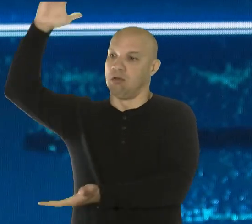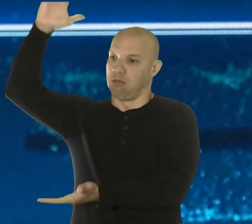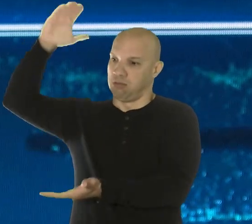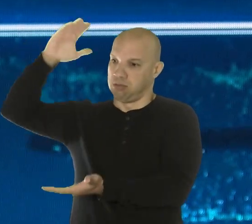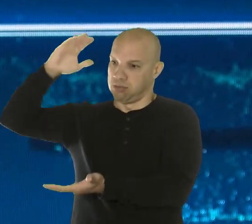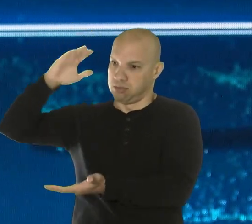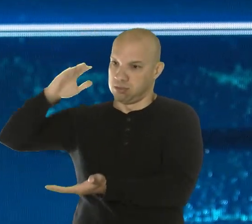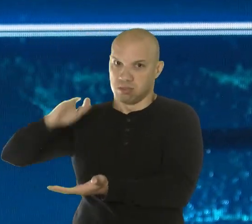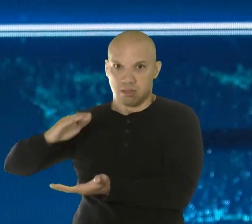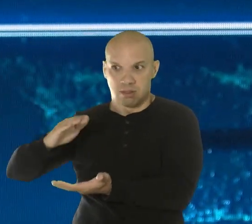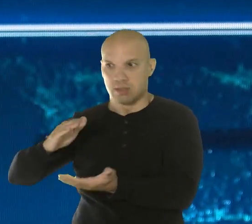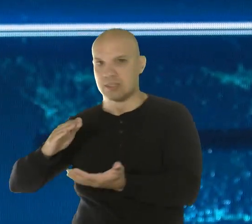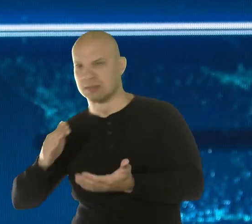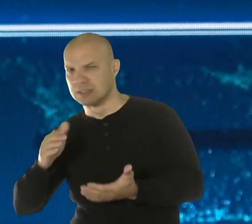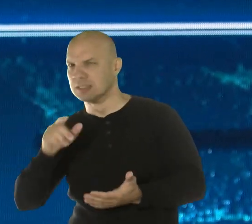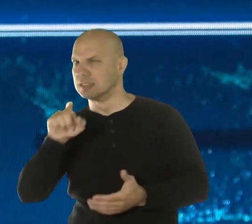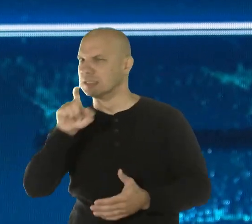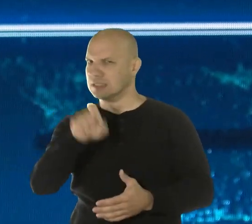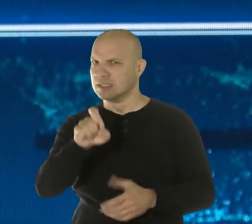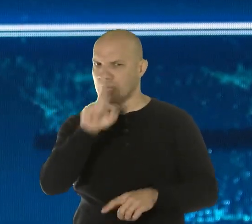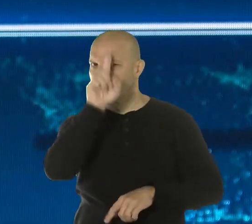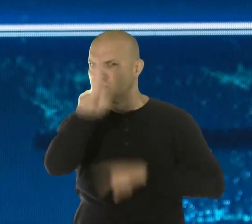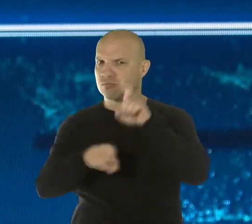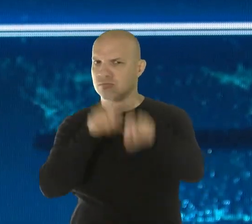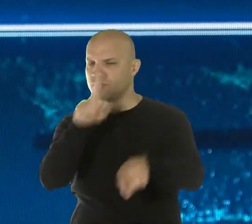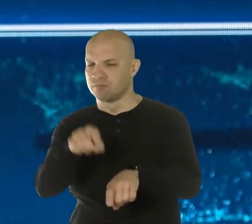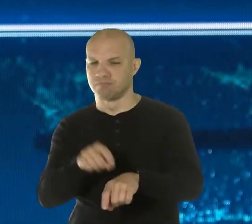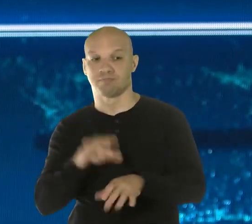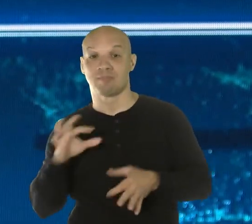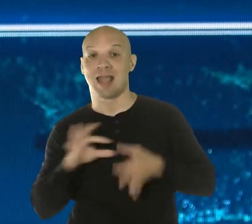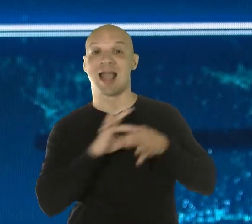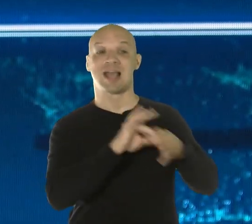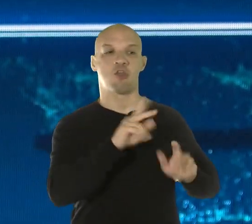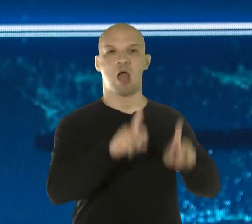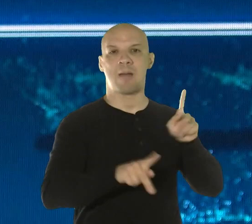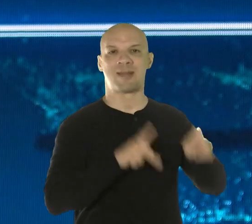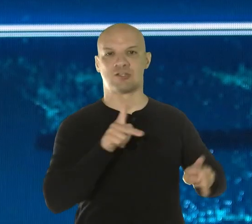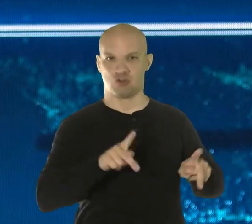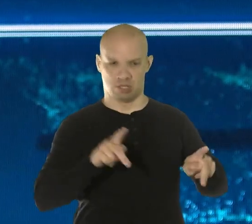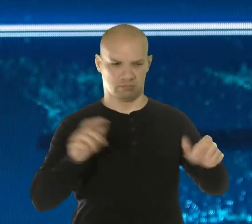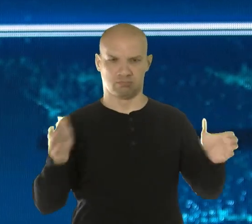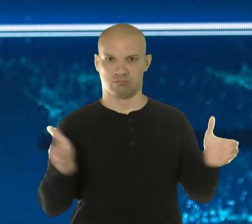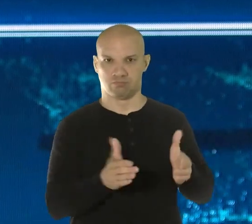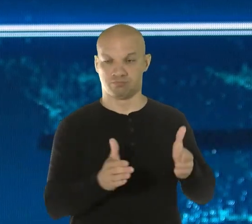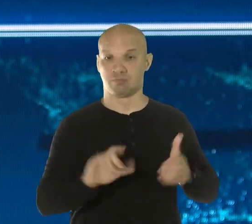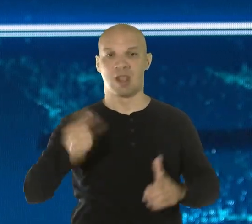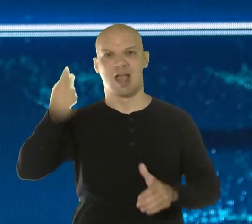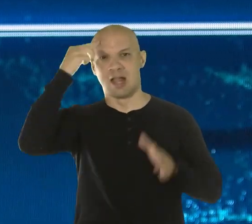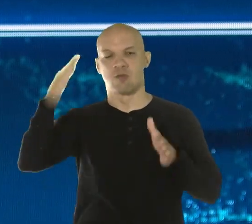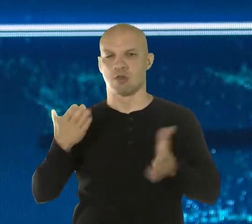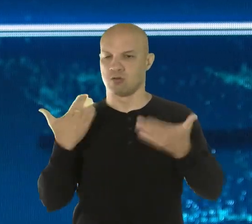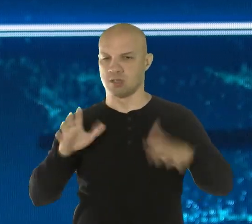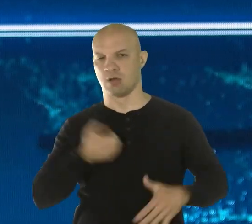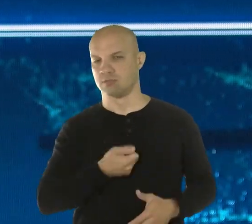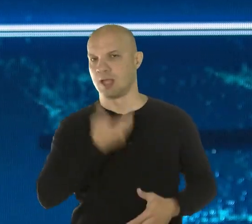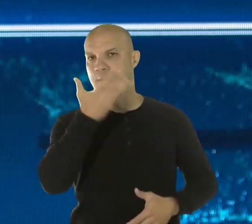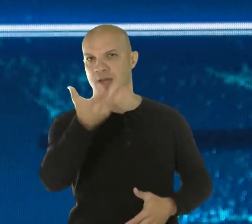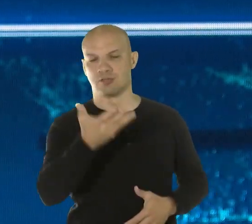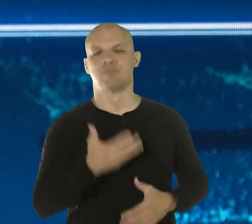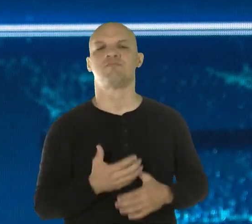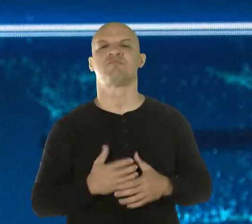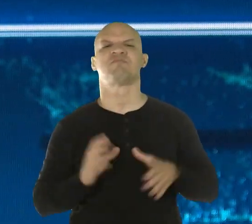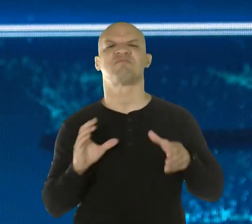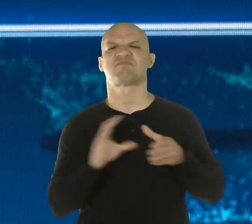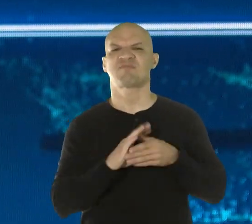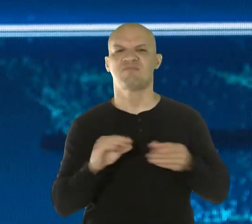vamos a tener que hacernos unas preguntas sumamente duras con respecto al tema de la población. Incluso el gobernador ya se expresó hablando de